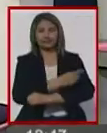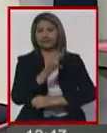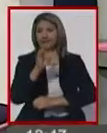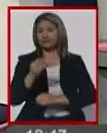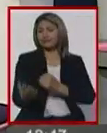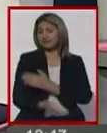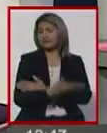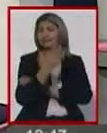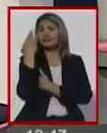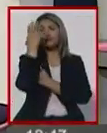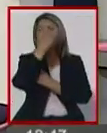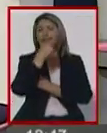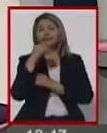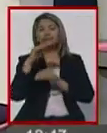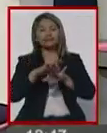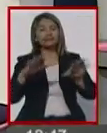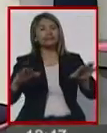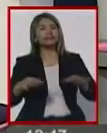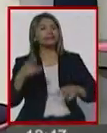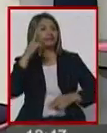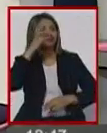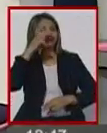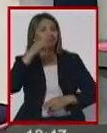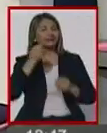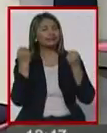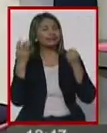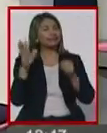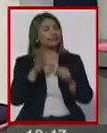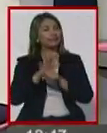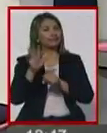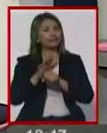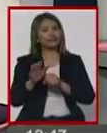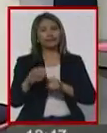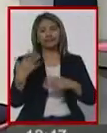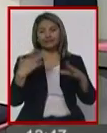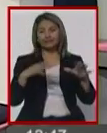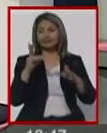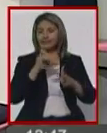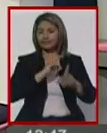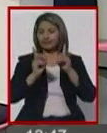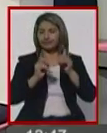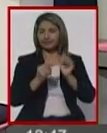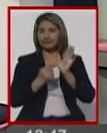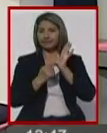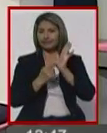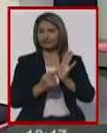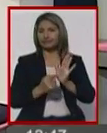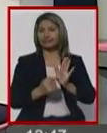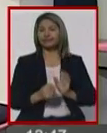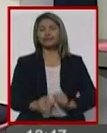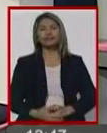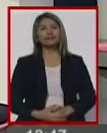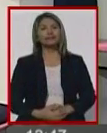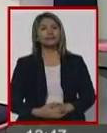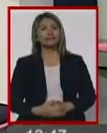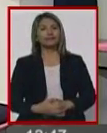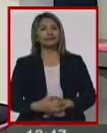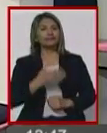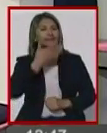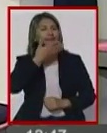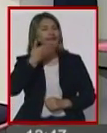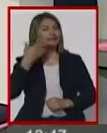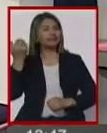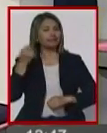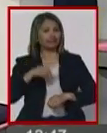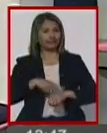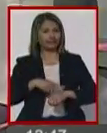una mañana hermosa. Los niños se divirtieron al máximo y también realizaron deportes. A continuación, les presentamos los mejores